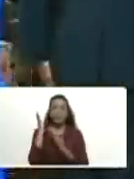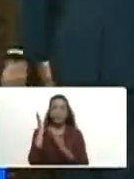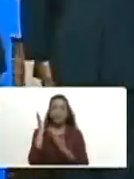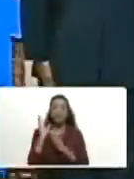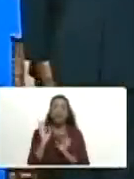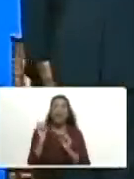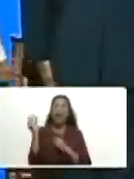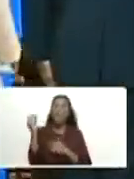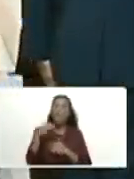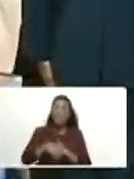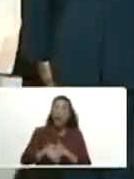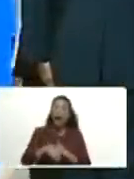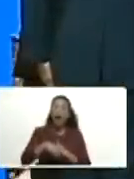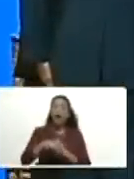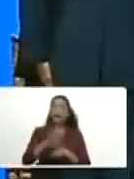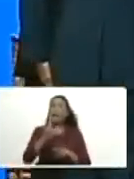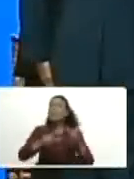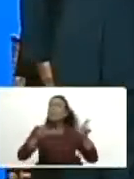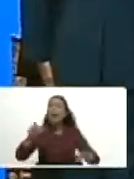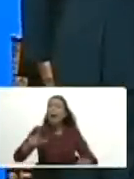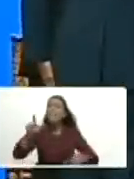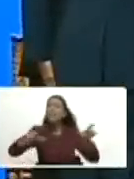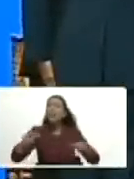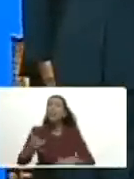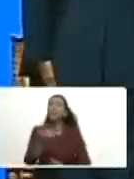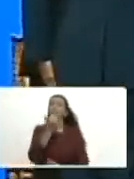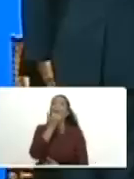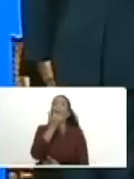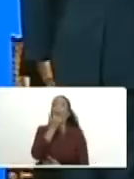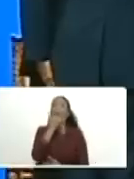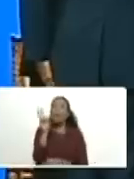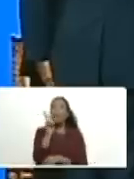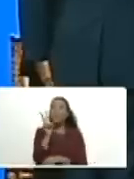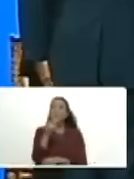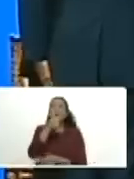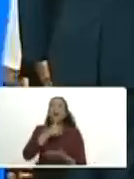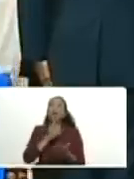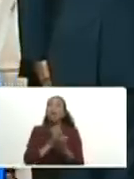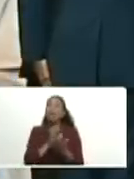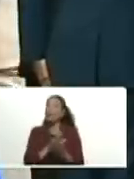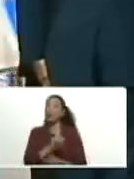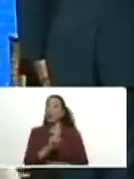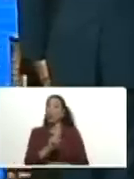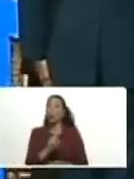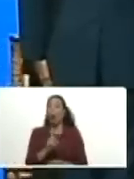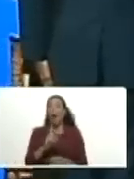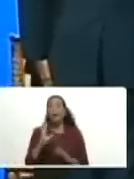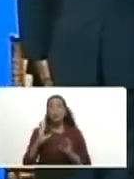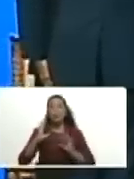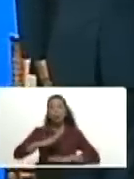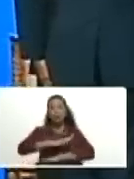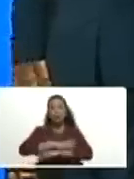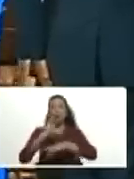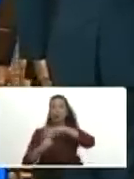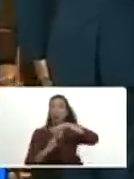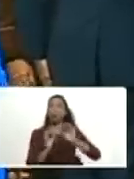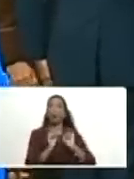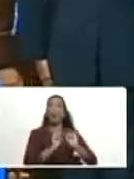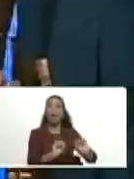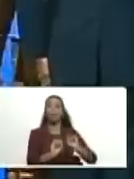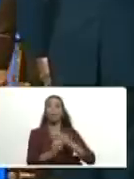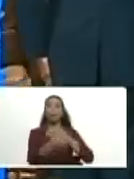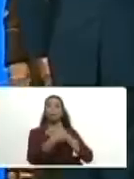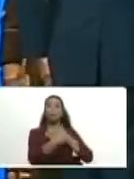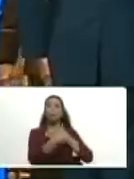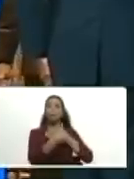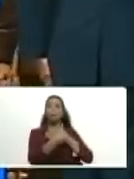Exhortaba además a que nadie se equivoque, porque esa es la doctrina precisamente del cuerpo castrense, la doctrina revolucionaria, antiimperialista,